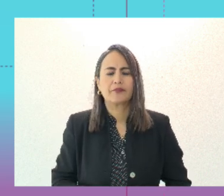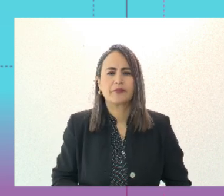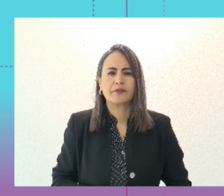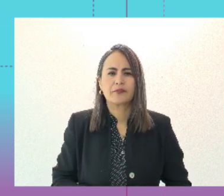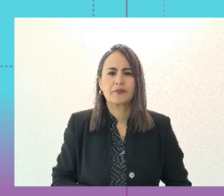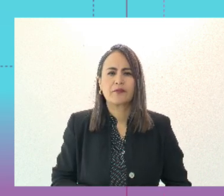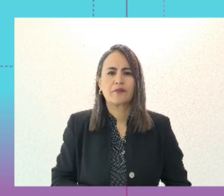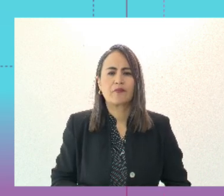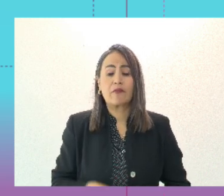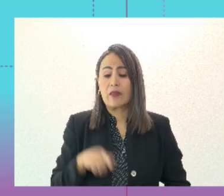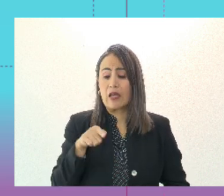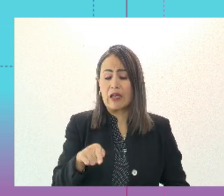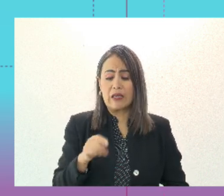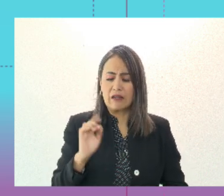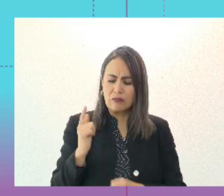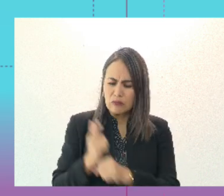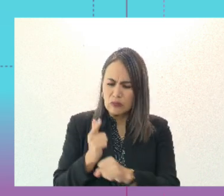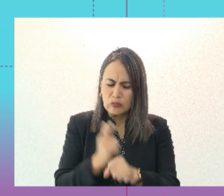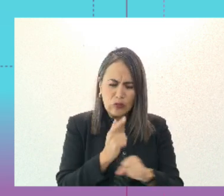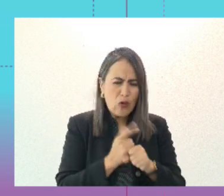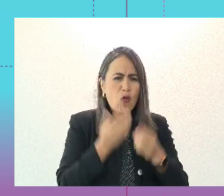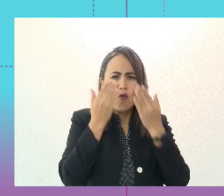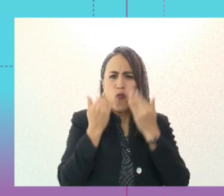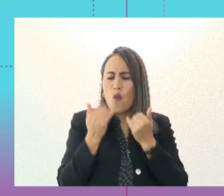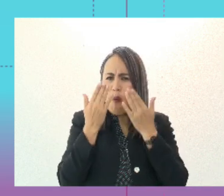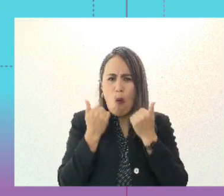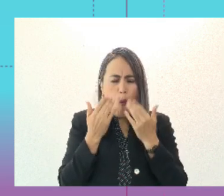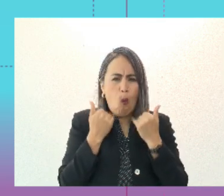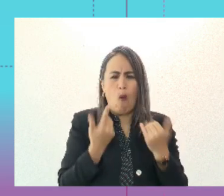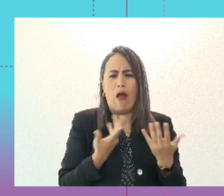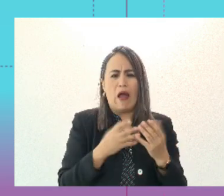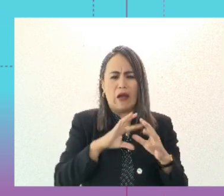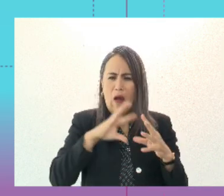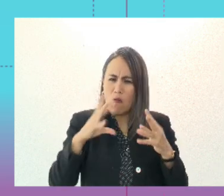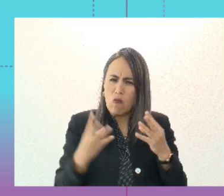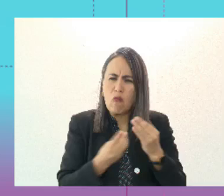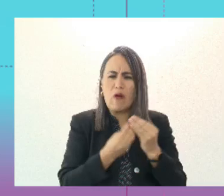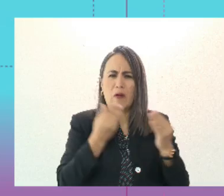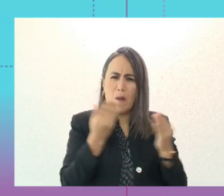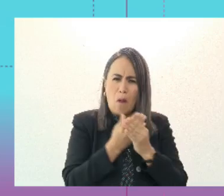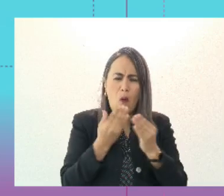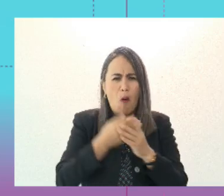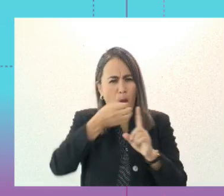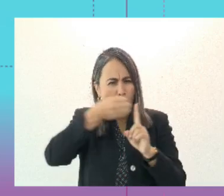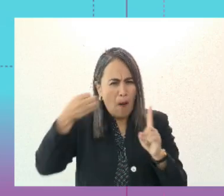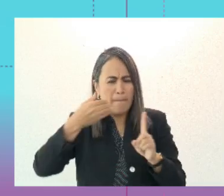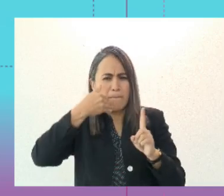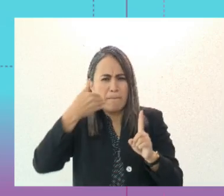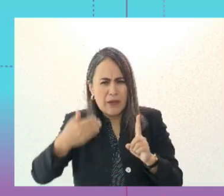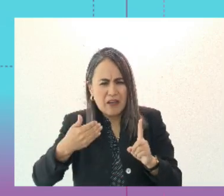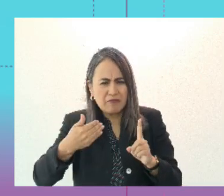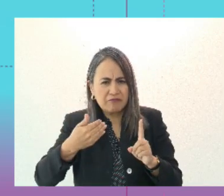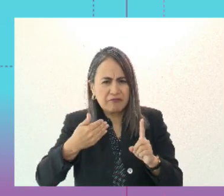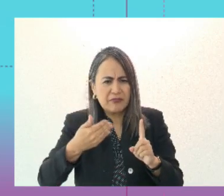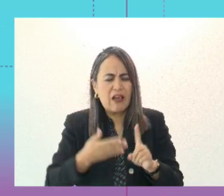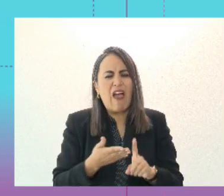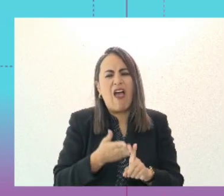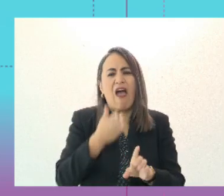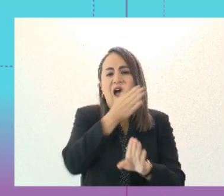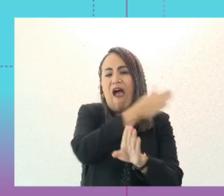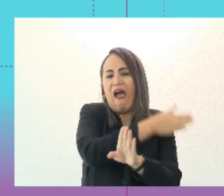de no tener un buen archivo radica en que muchas veces no integramos de manera correcta o